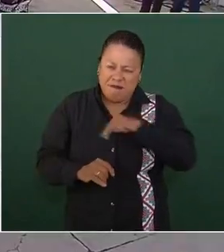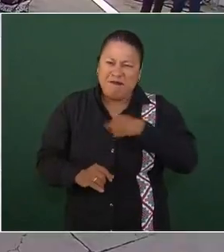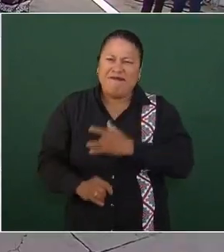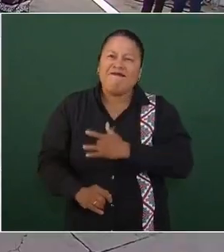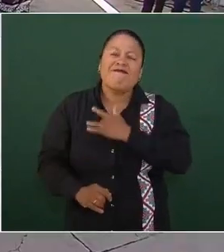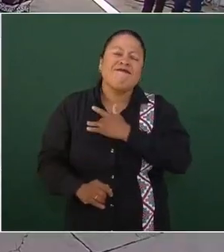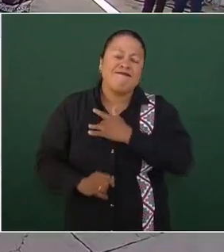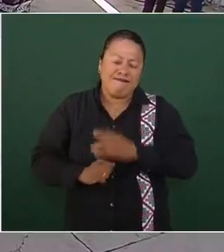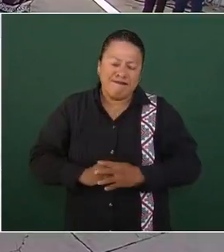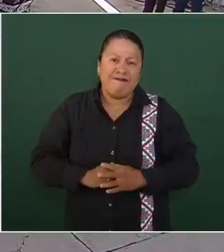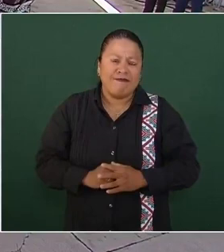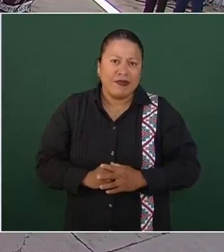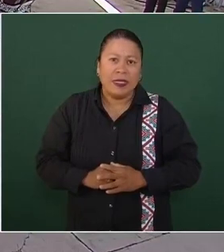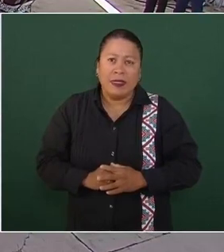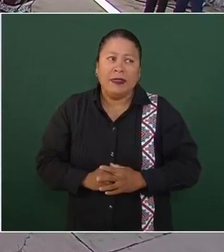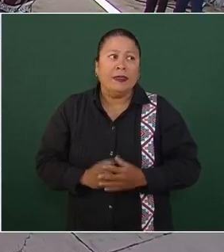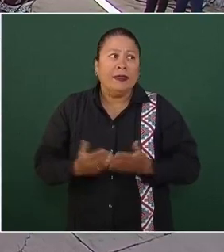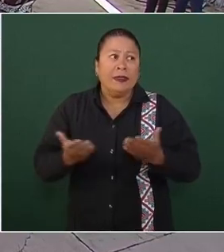muy bien